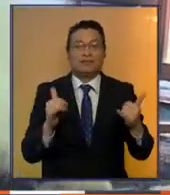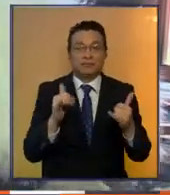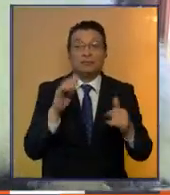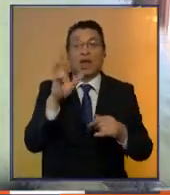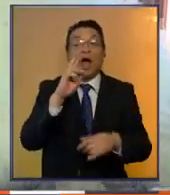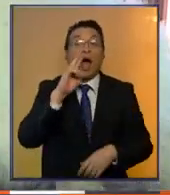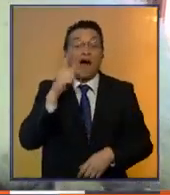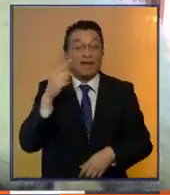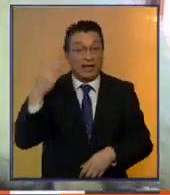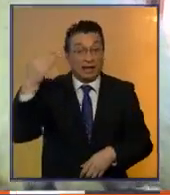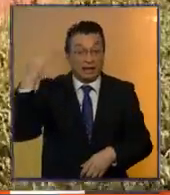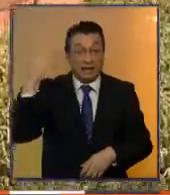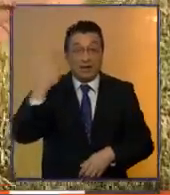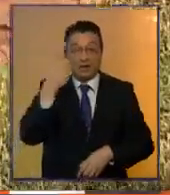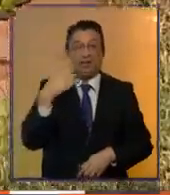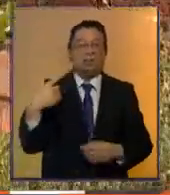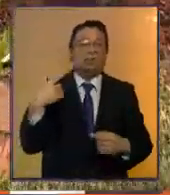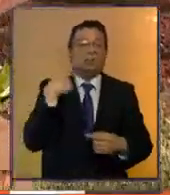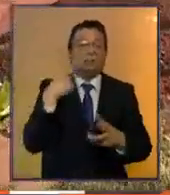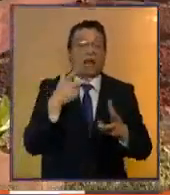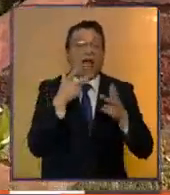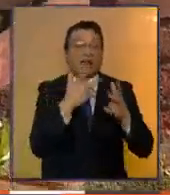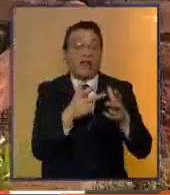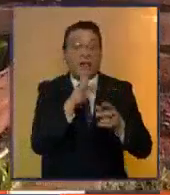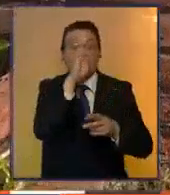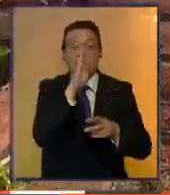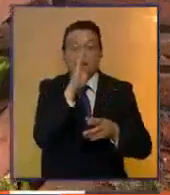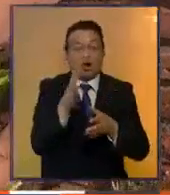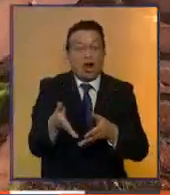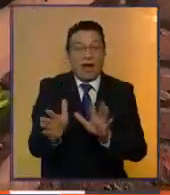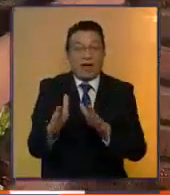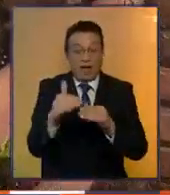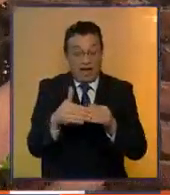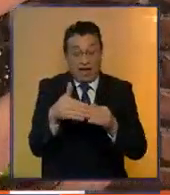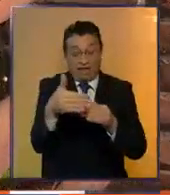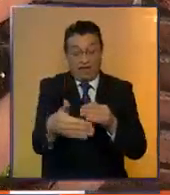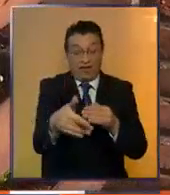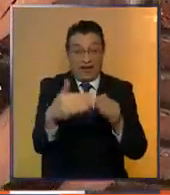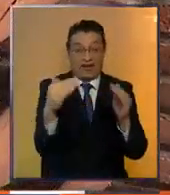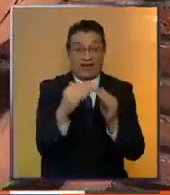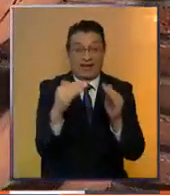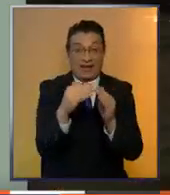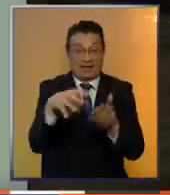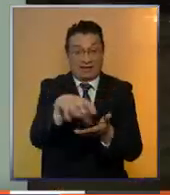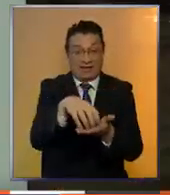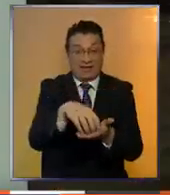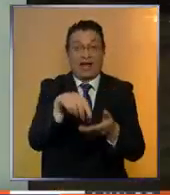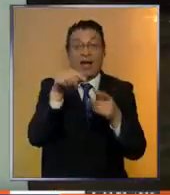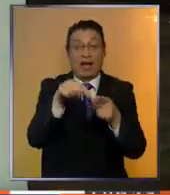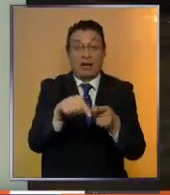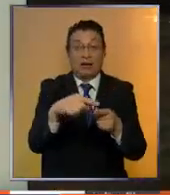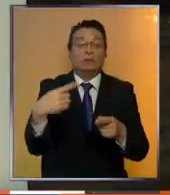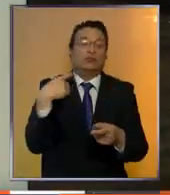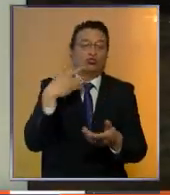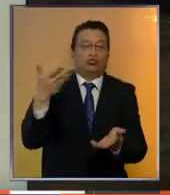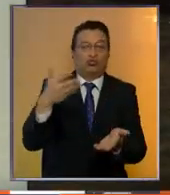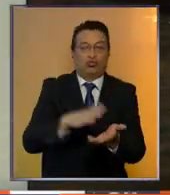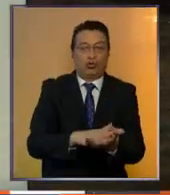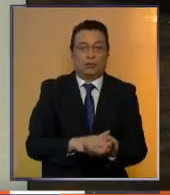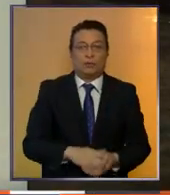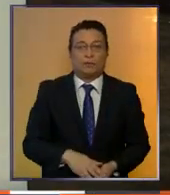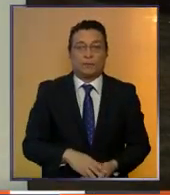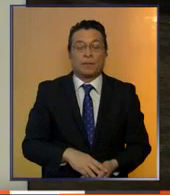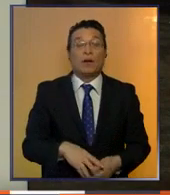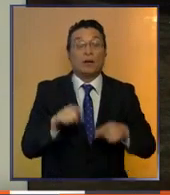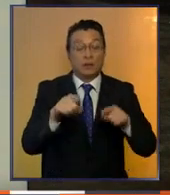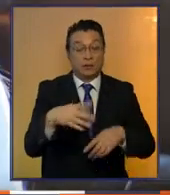abril pasado un trágico ataque de perros callejeros en el antejardín de su casa en pingueral terminó con su vida y en